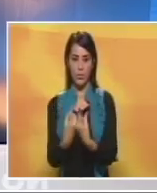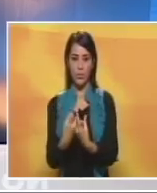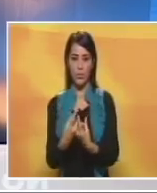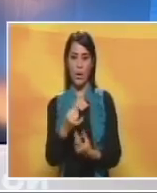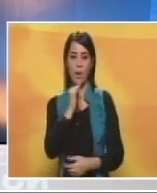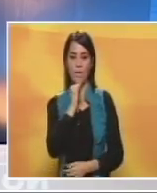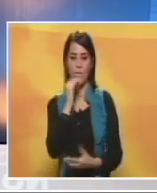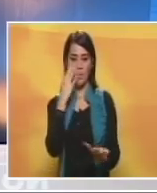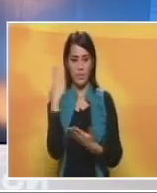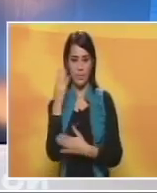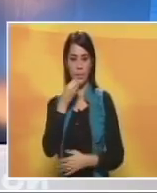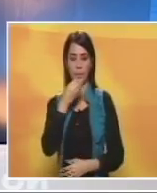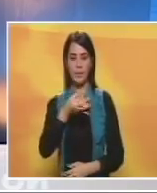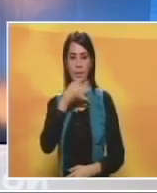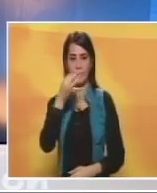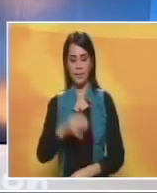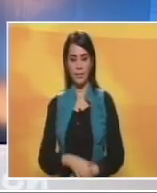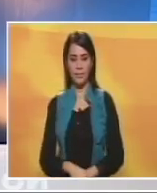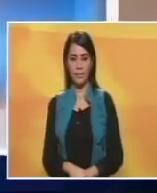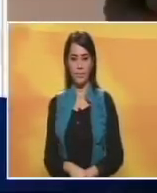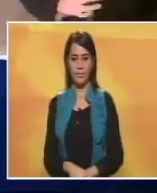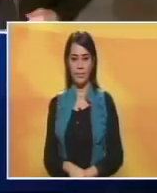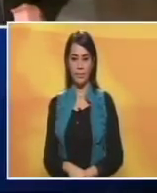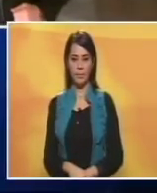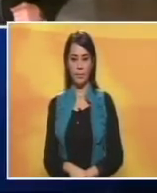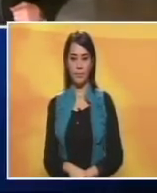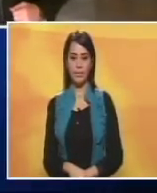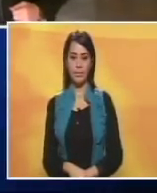Manuel Covela nos tiene más detalles. Adelante, Manuel, te escuchamos.